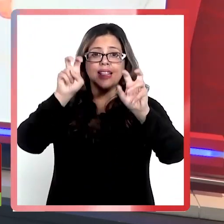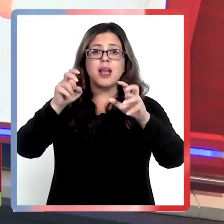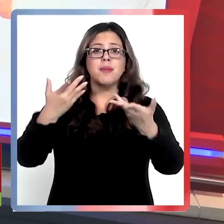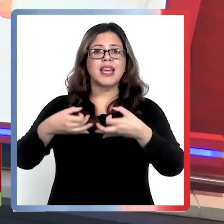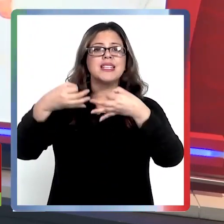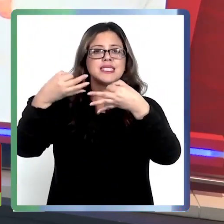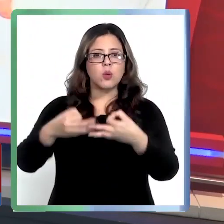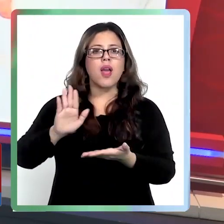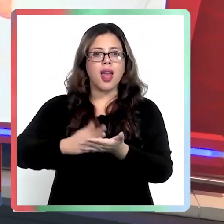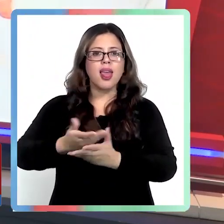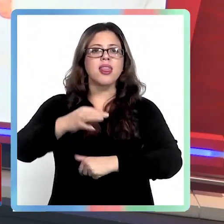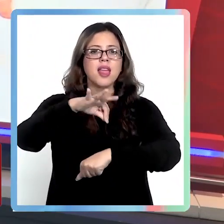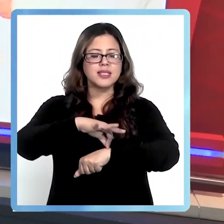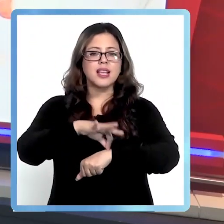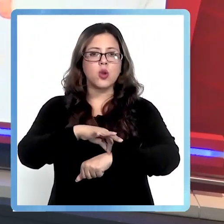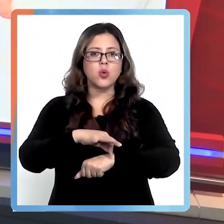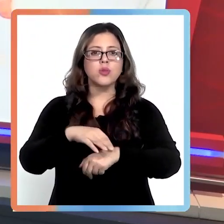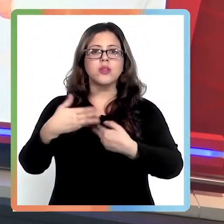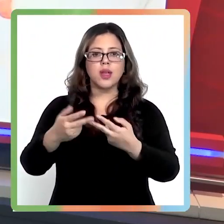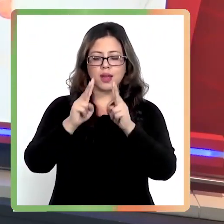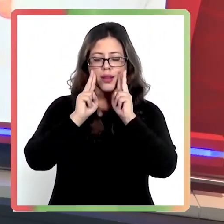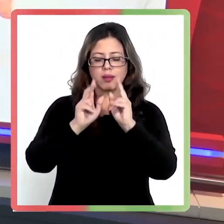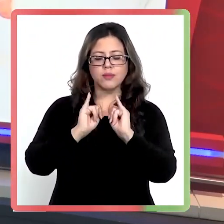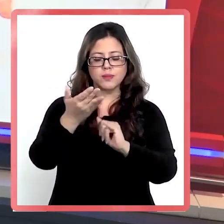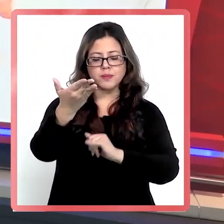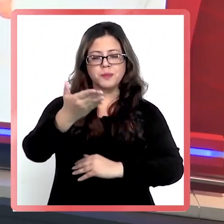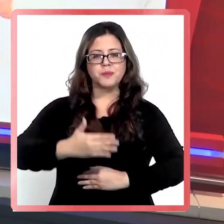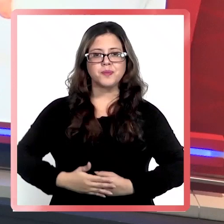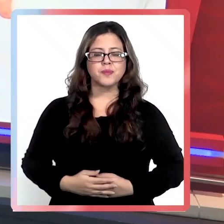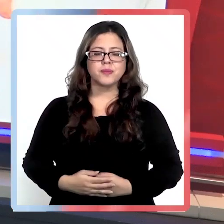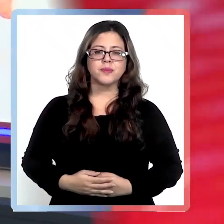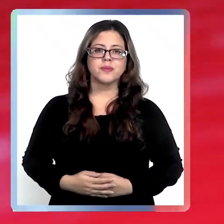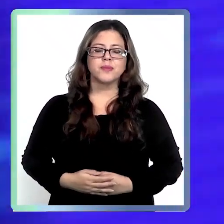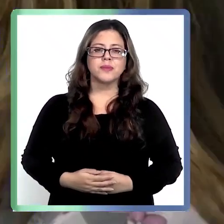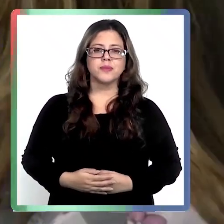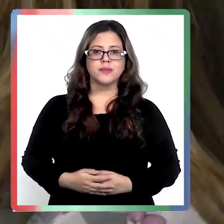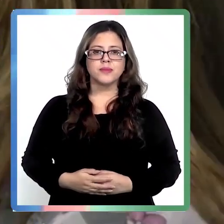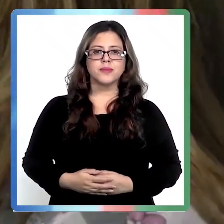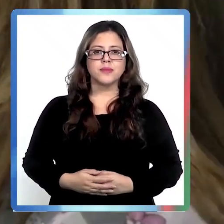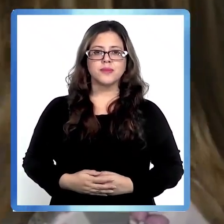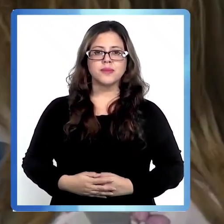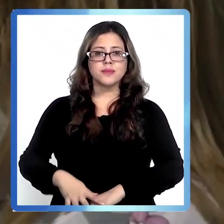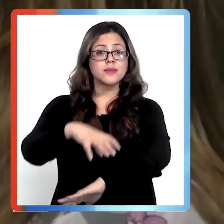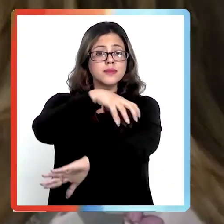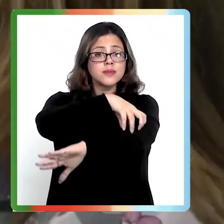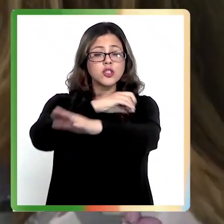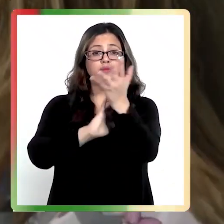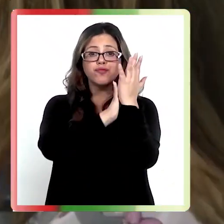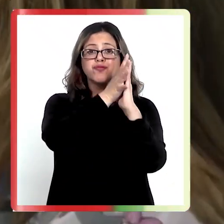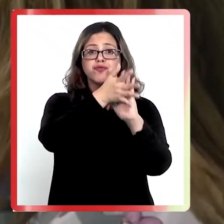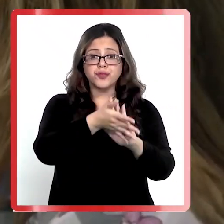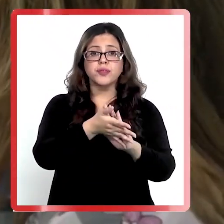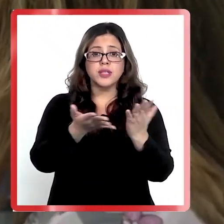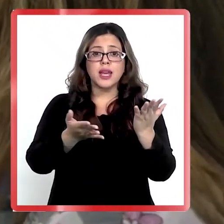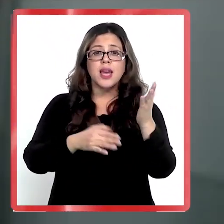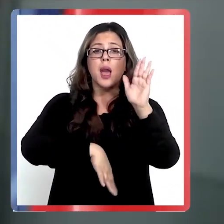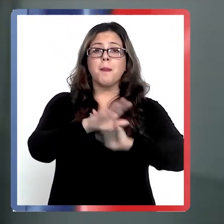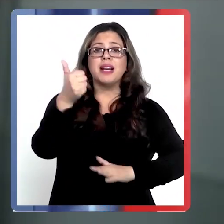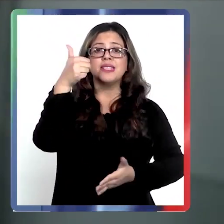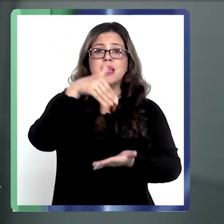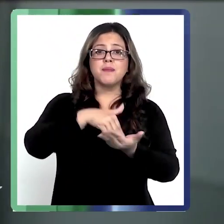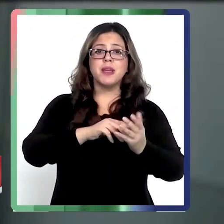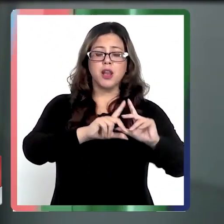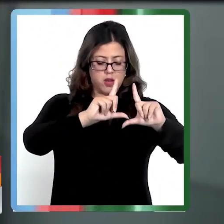las garantías en salud. Universidad Autónoma Televisión nos informa. En la región de la Araucanía se realizan